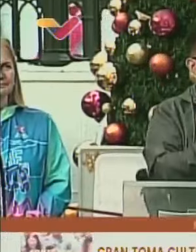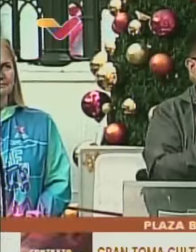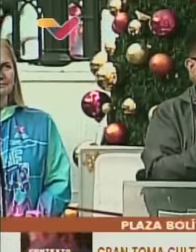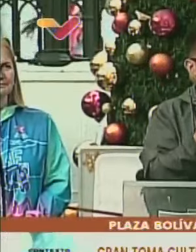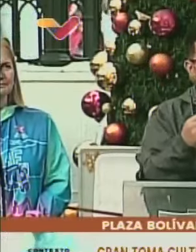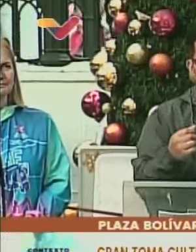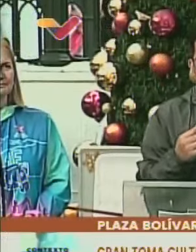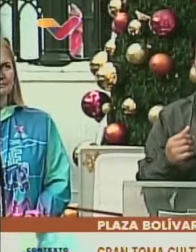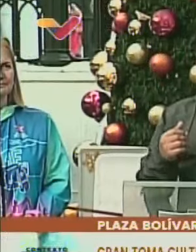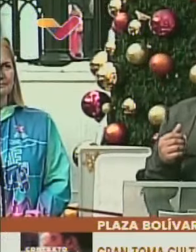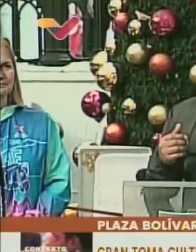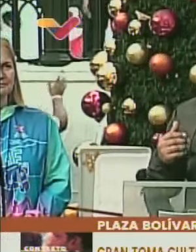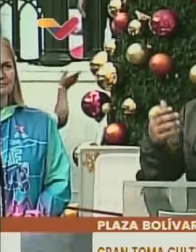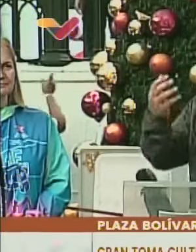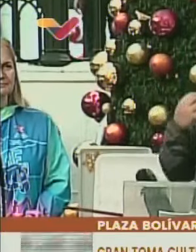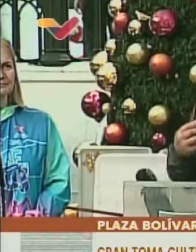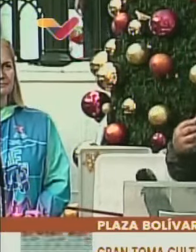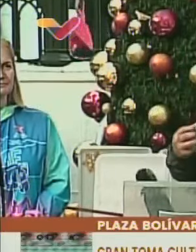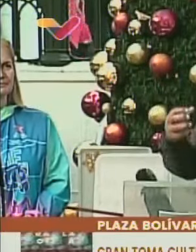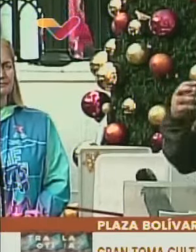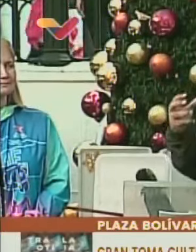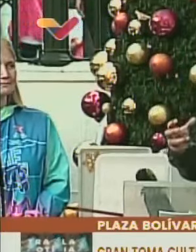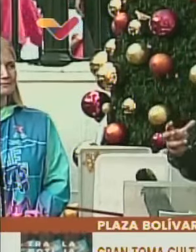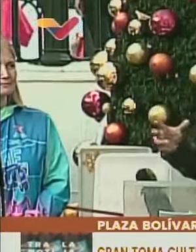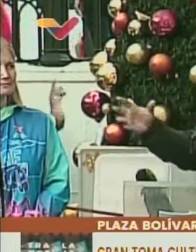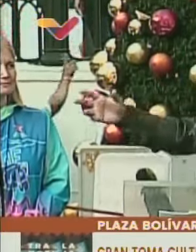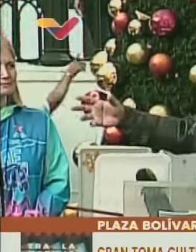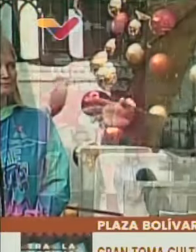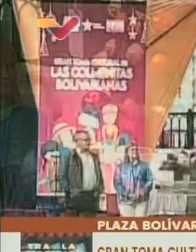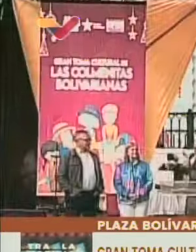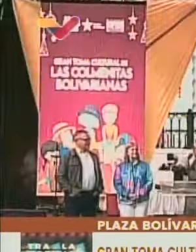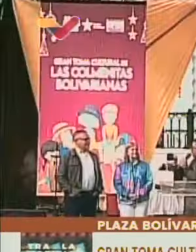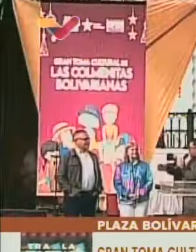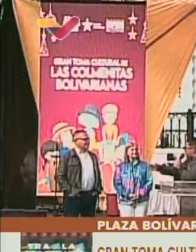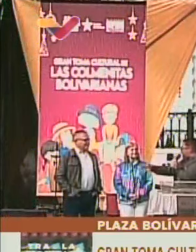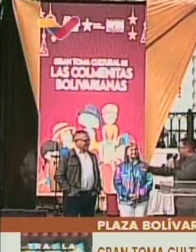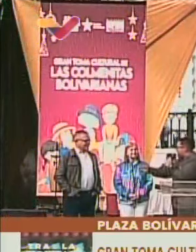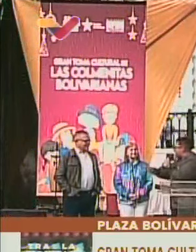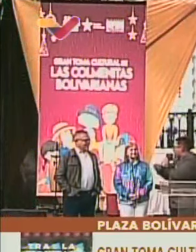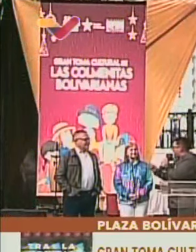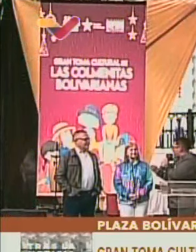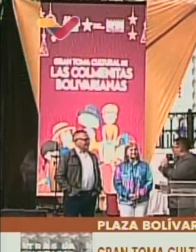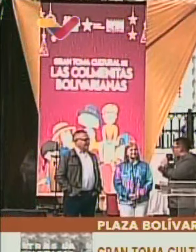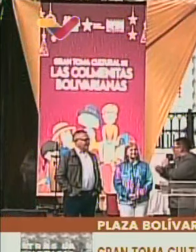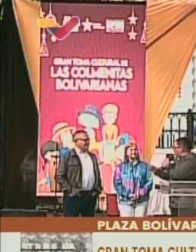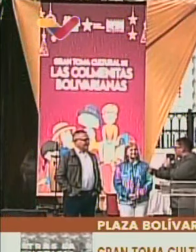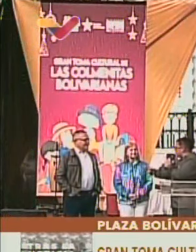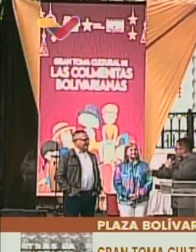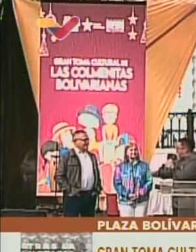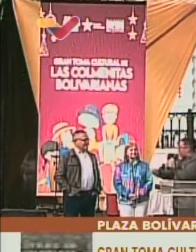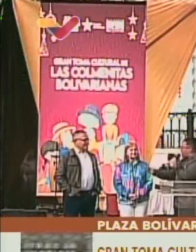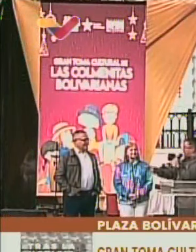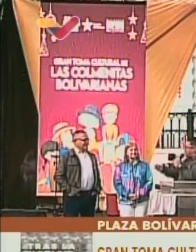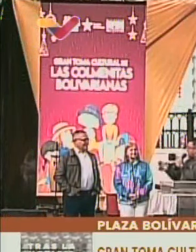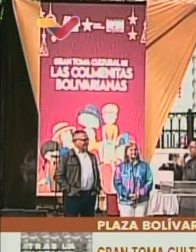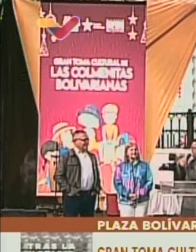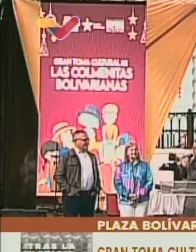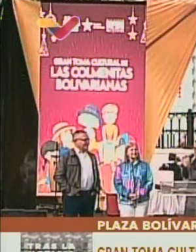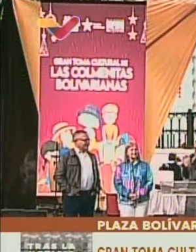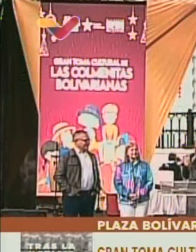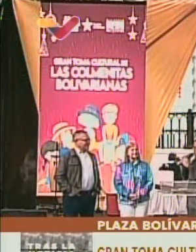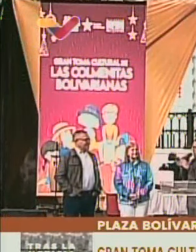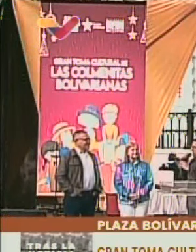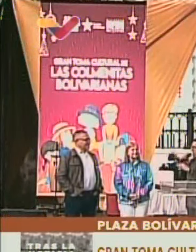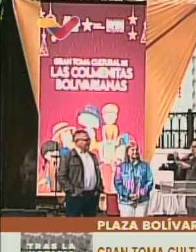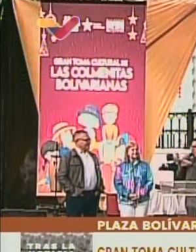Y ese convenio cultural nos viene a encontrar con eso que nosotros conseguimos allí, que era como alguna